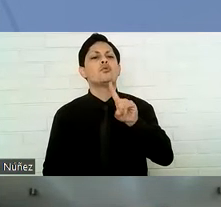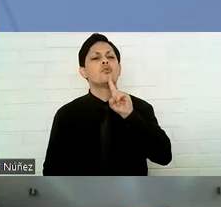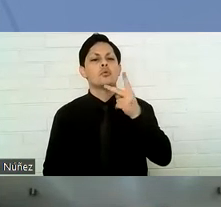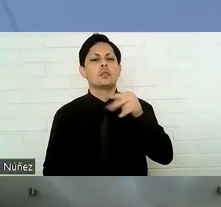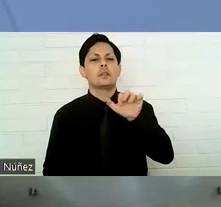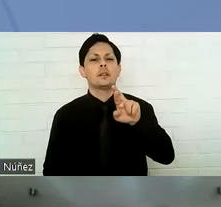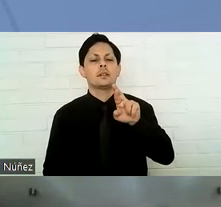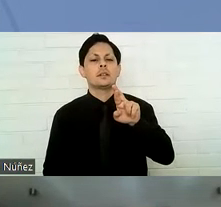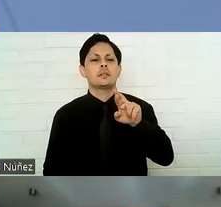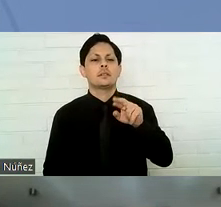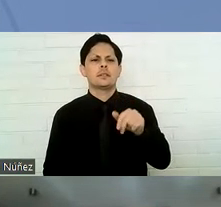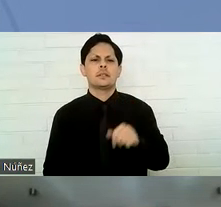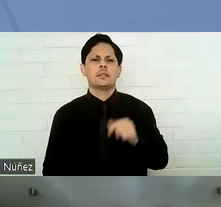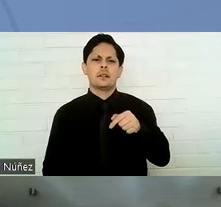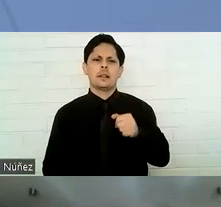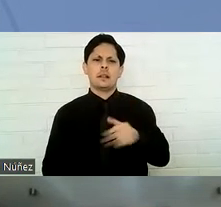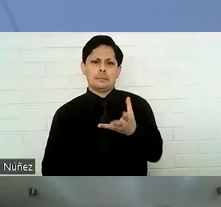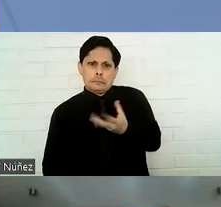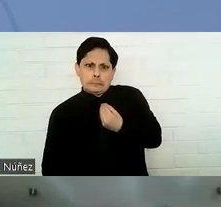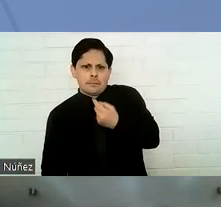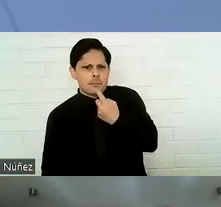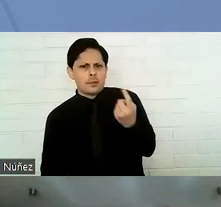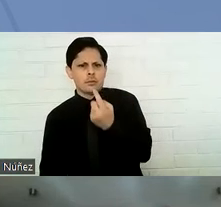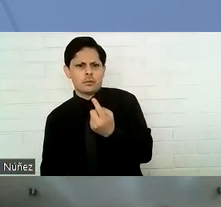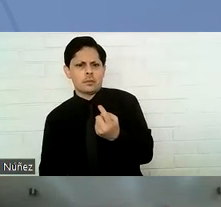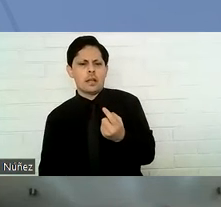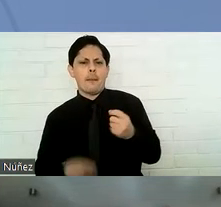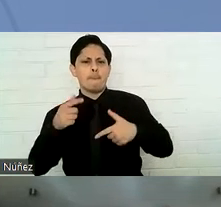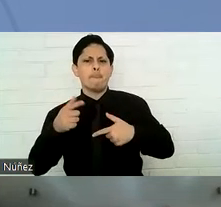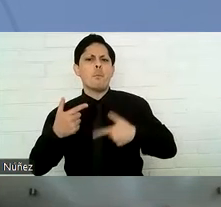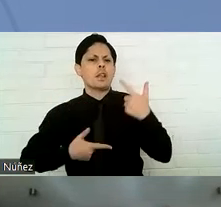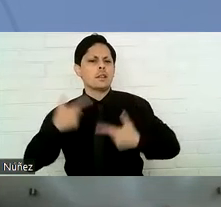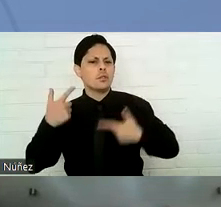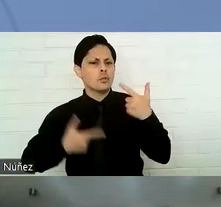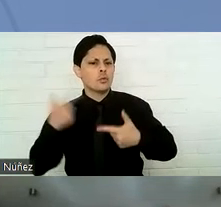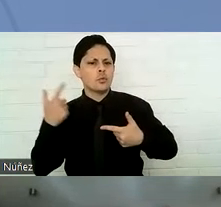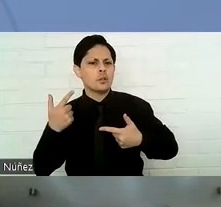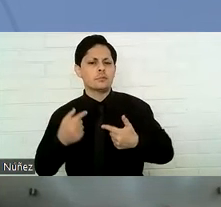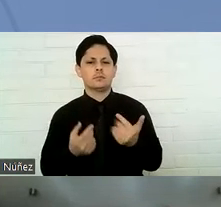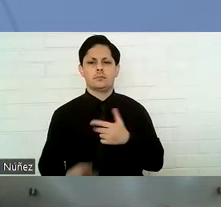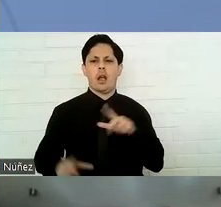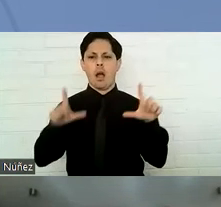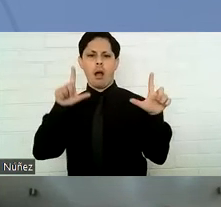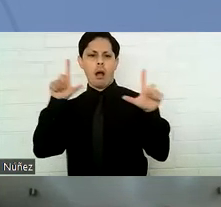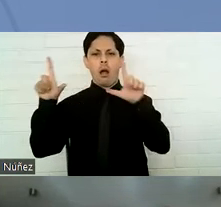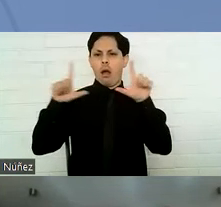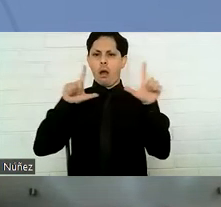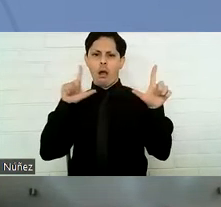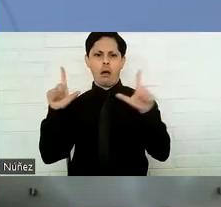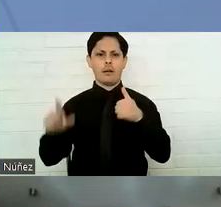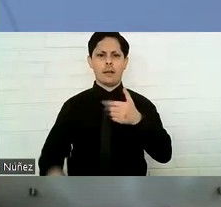seguro? La conveniencia pregunta, ¿es político? La vanidad pregunta, ¿es